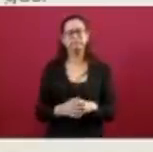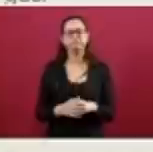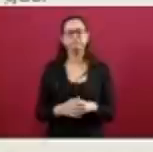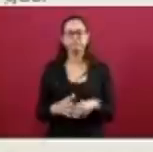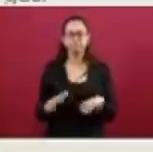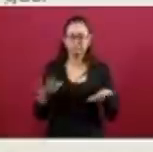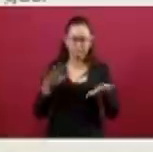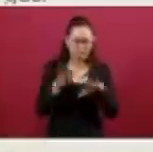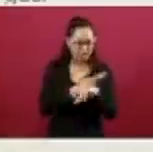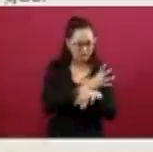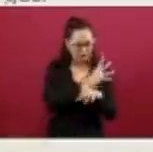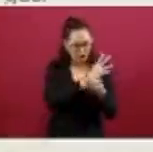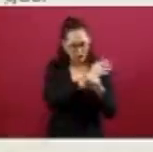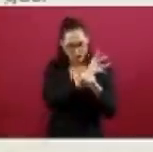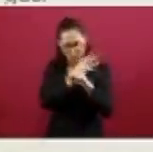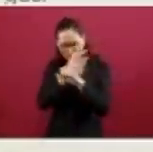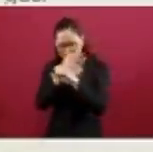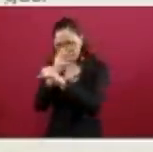reestructuración